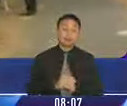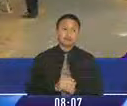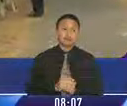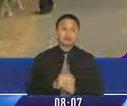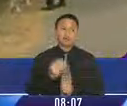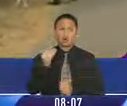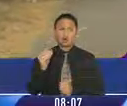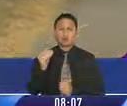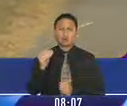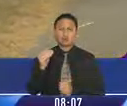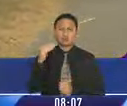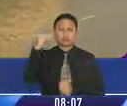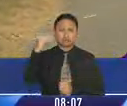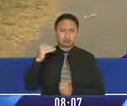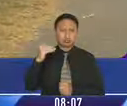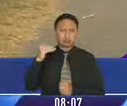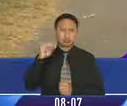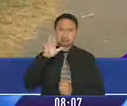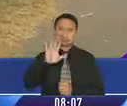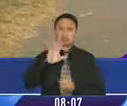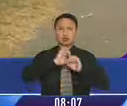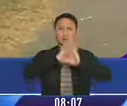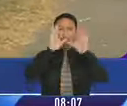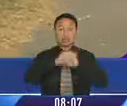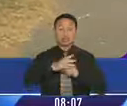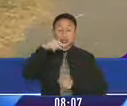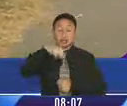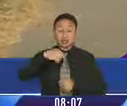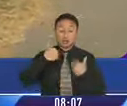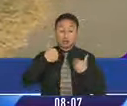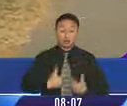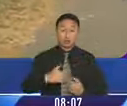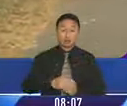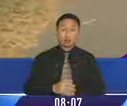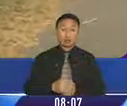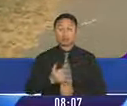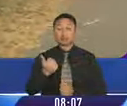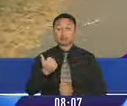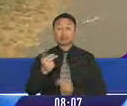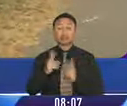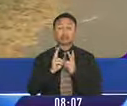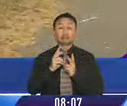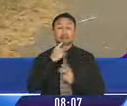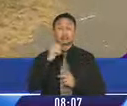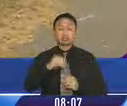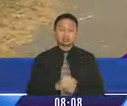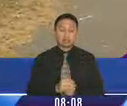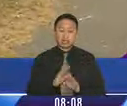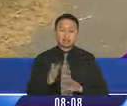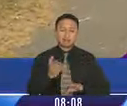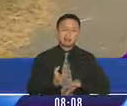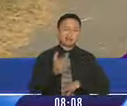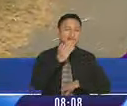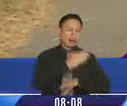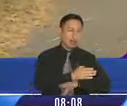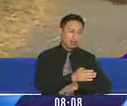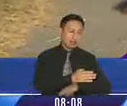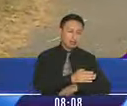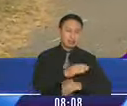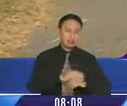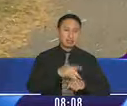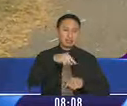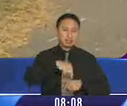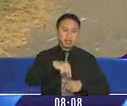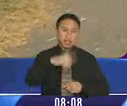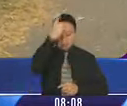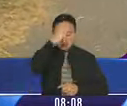edad, a tipo 5 de la mañana fue encontrado su cuerpo, pero tal como dicen los vecinos, ya desde la madrugada y desde el día anterior, 6